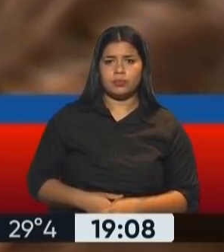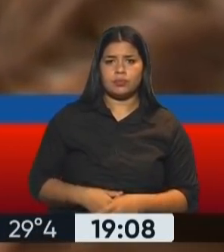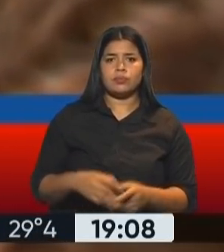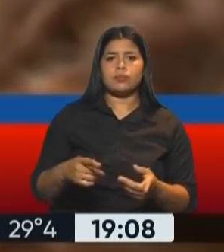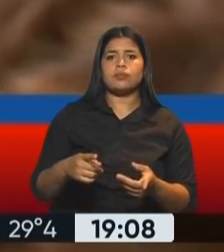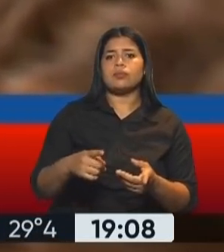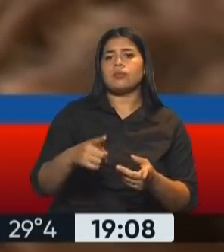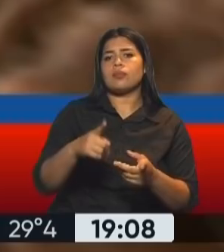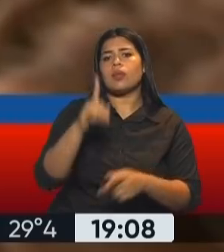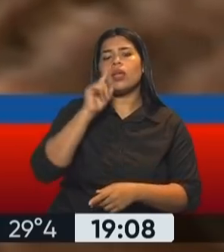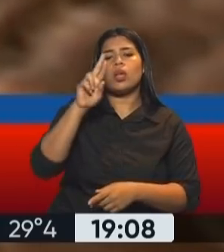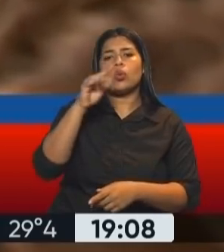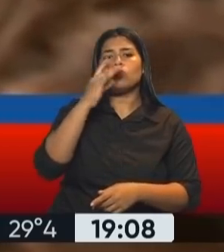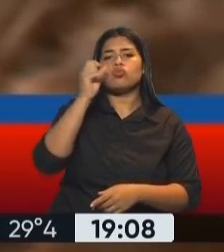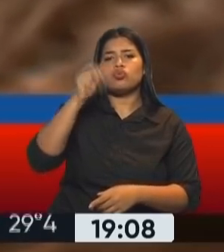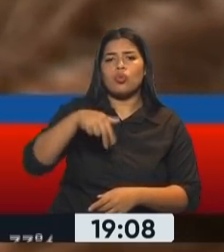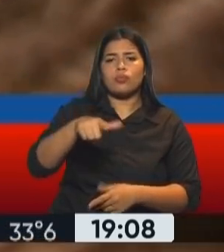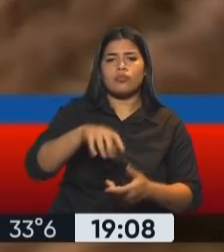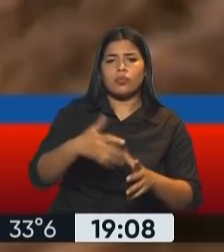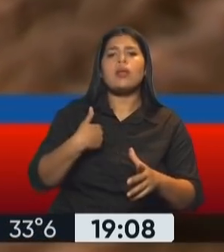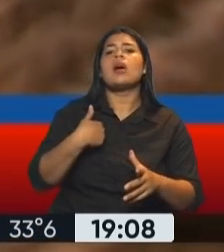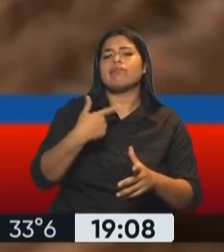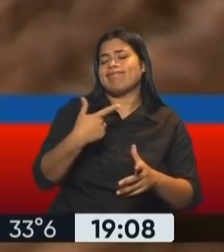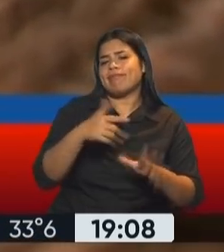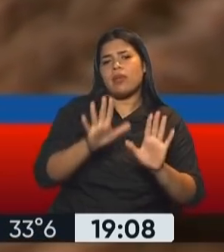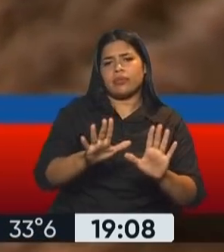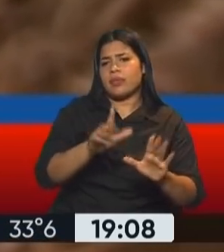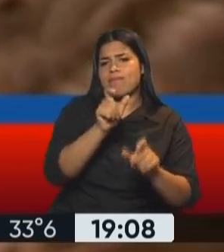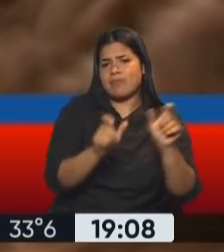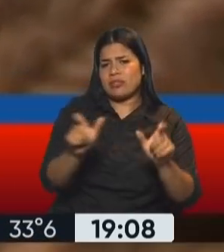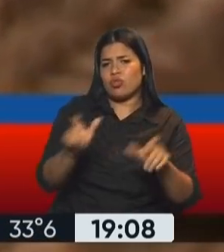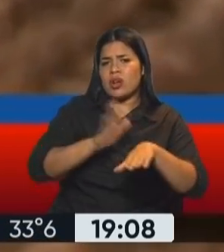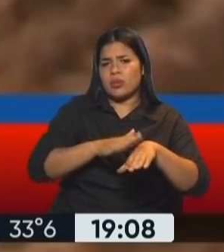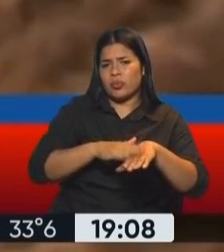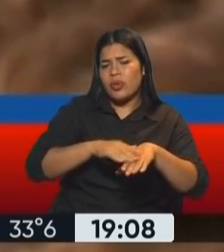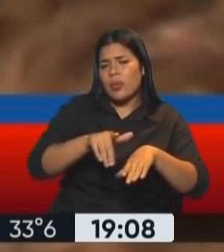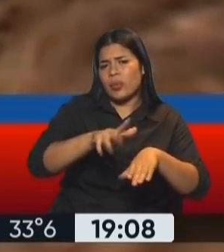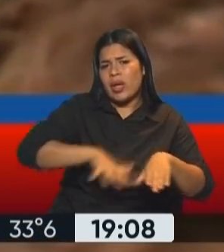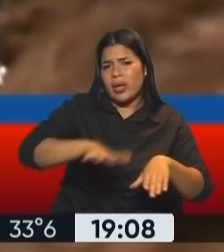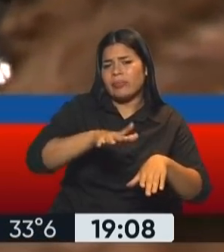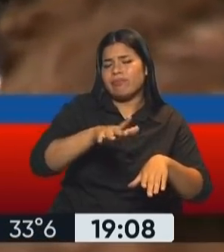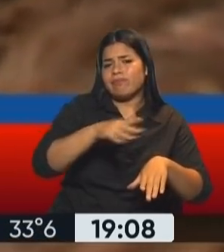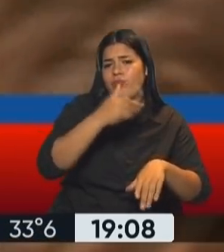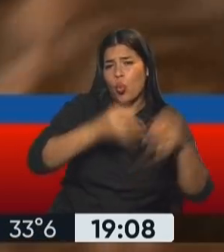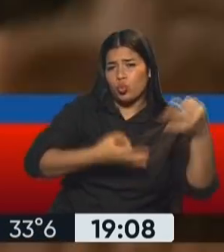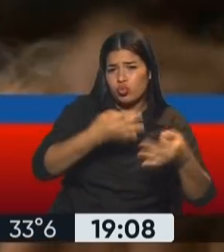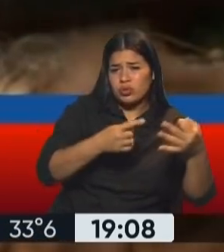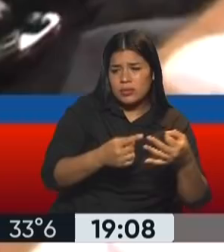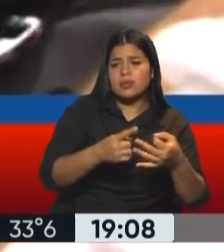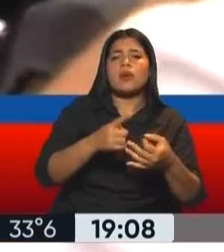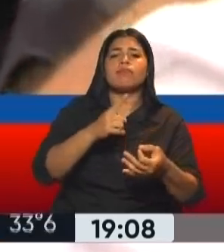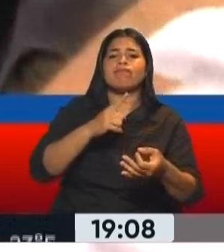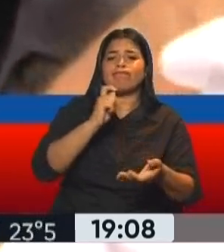de los serios peligros procesales que ostentan los funcionarios públicos que han detentado y que en este caso siguen detentando